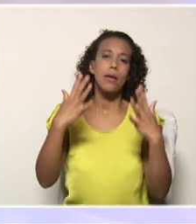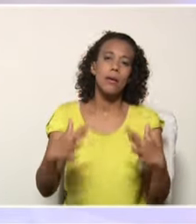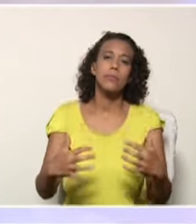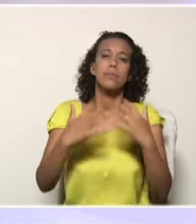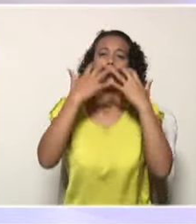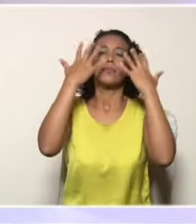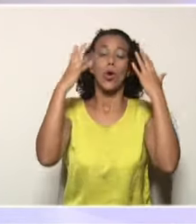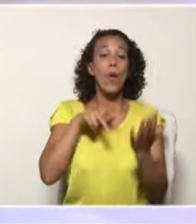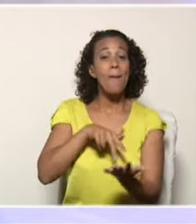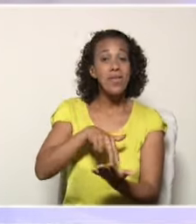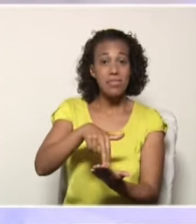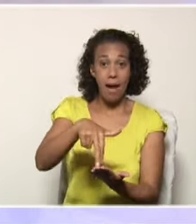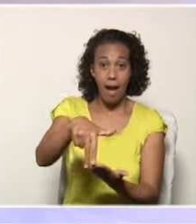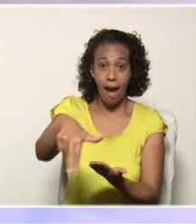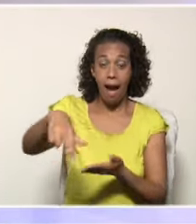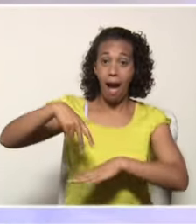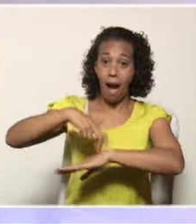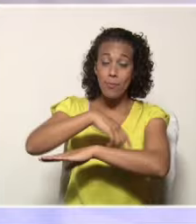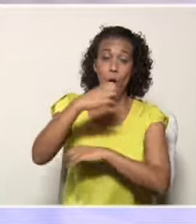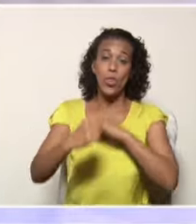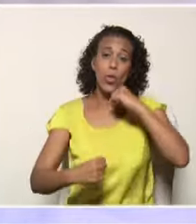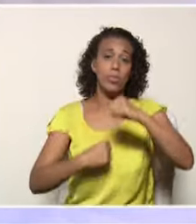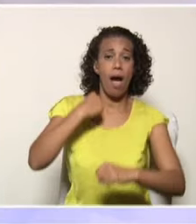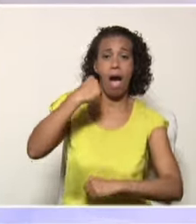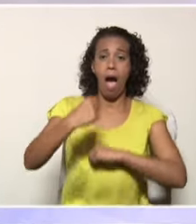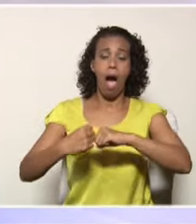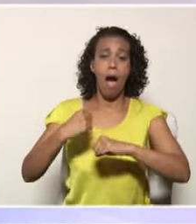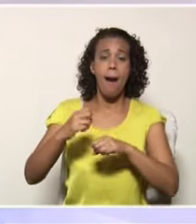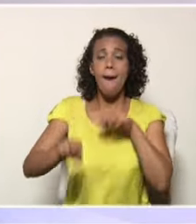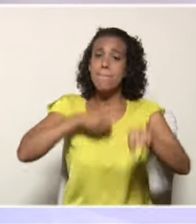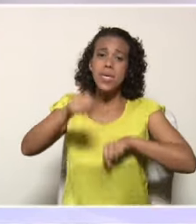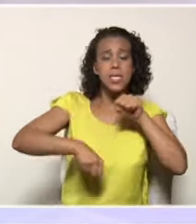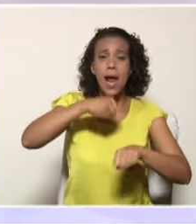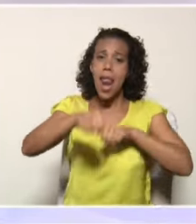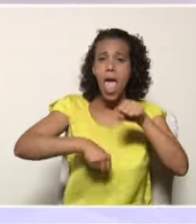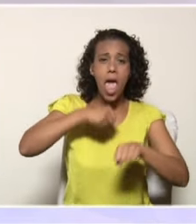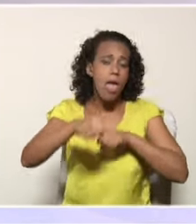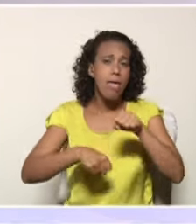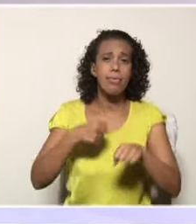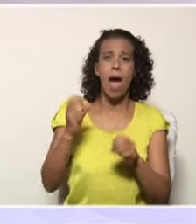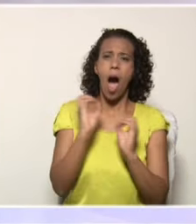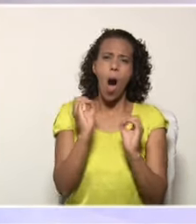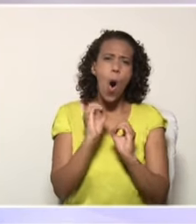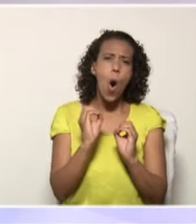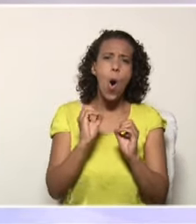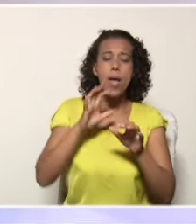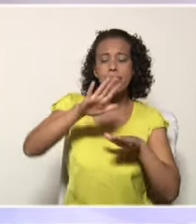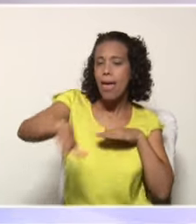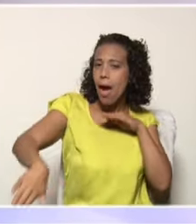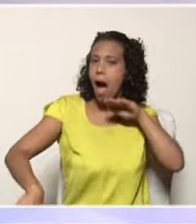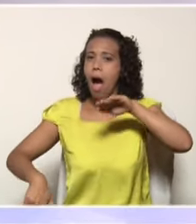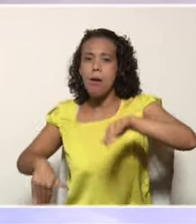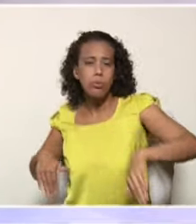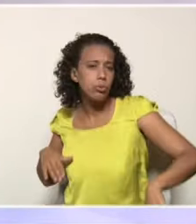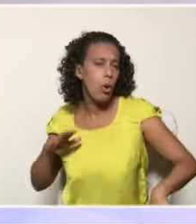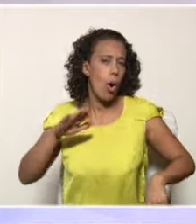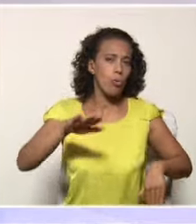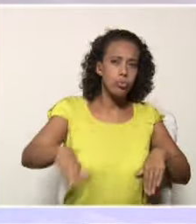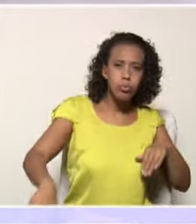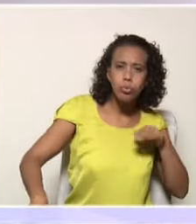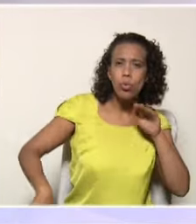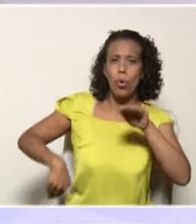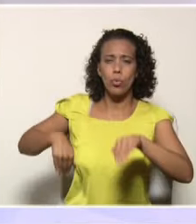cuando caminamos, cuando trotamos, cuando montamos bicicleta, cuando nadamos por un largo periodo